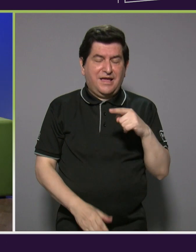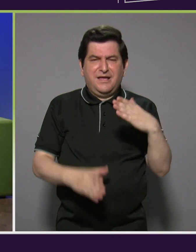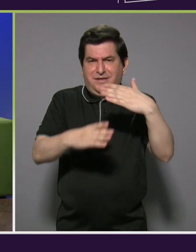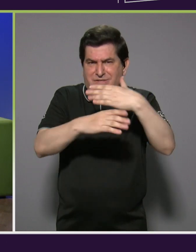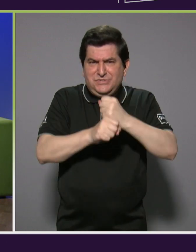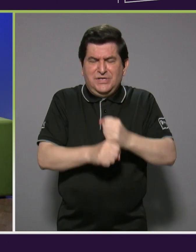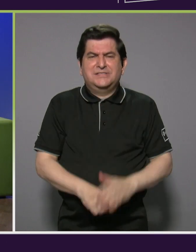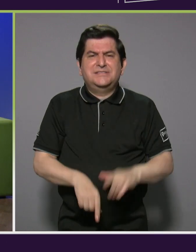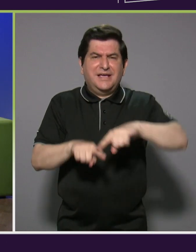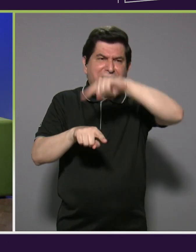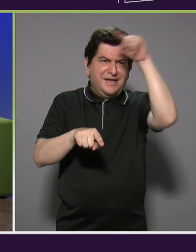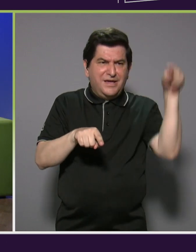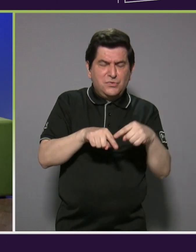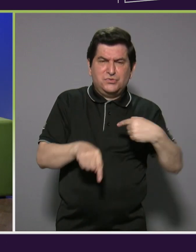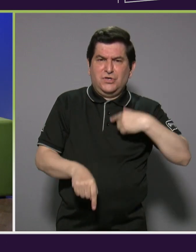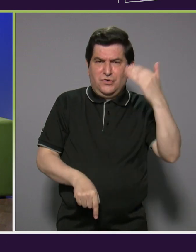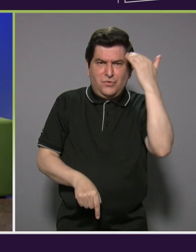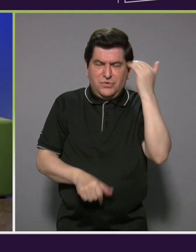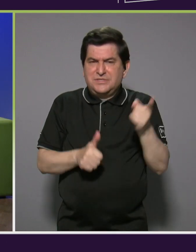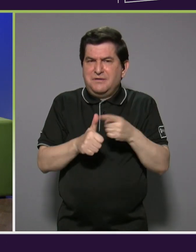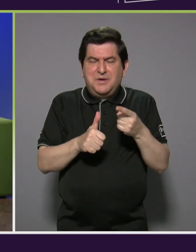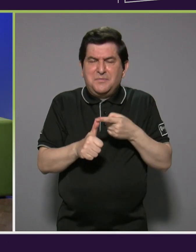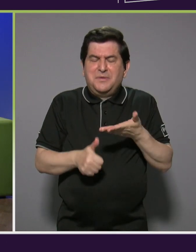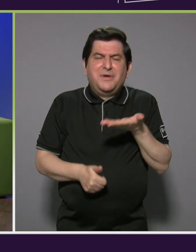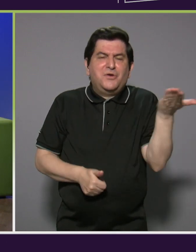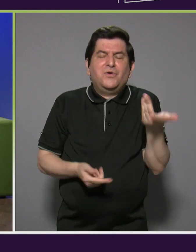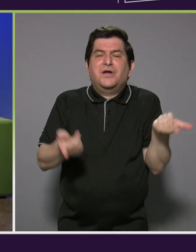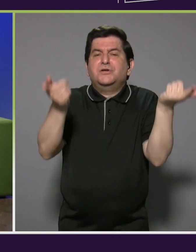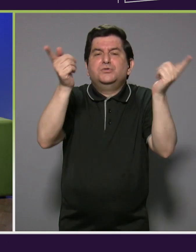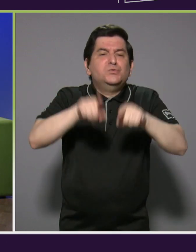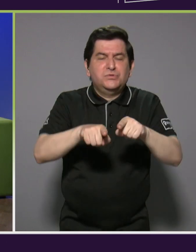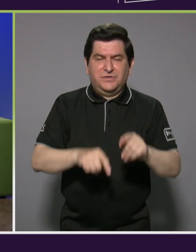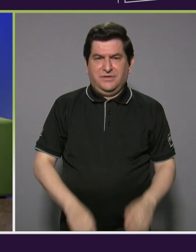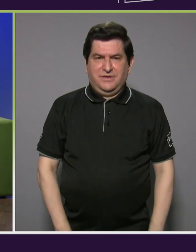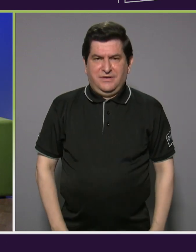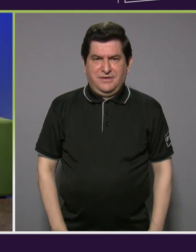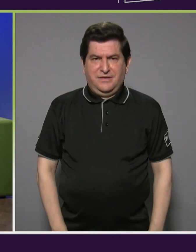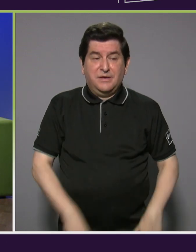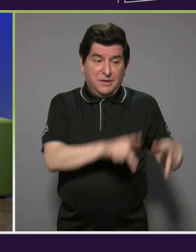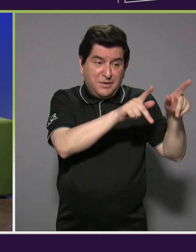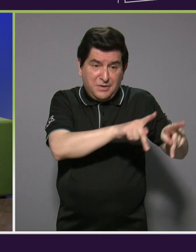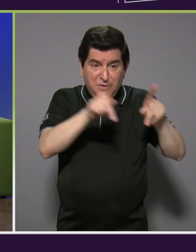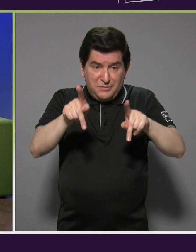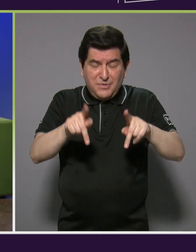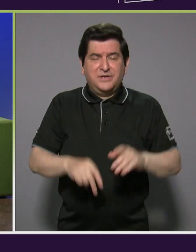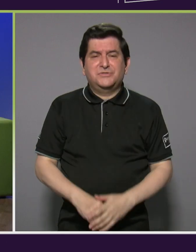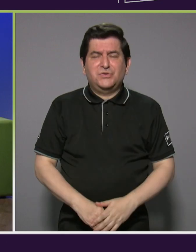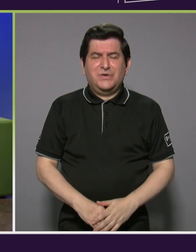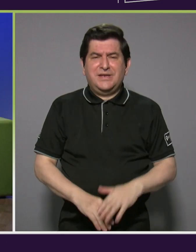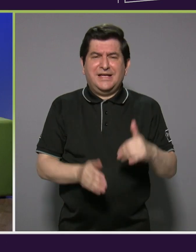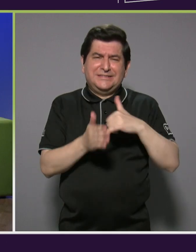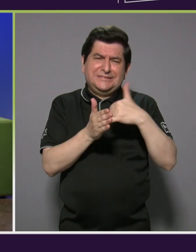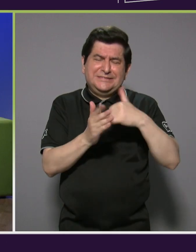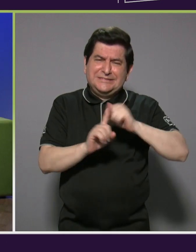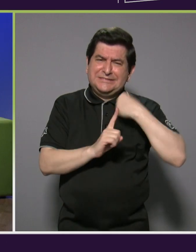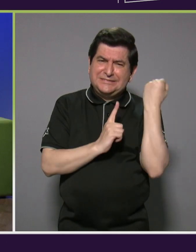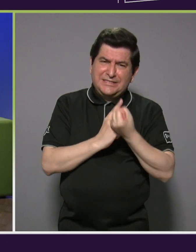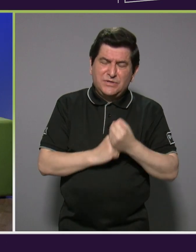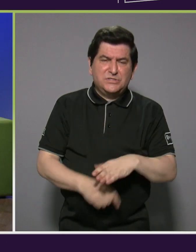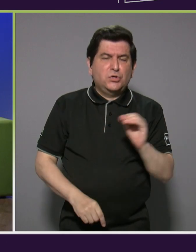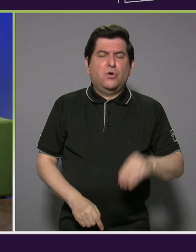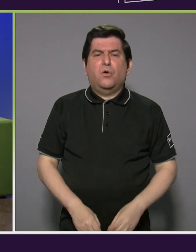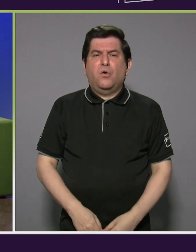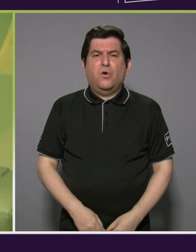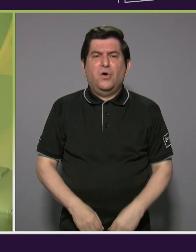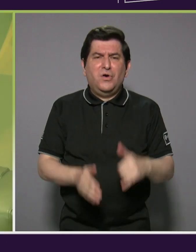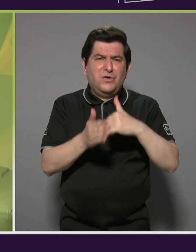como un ciclo que uno no sabe qué fue primero, el huevo o la gallina, ¿verdad? Y que muchas personas en estas situaciones de vulnerabilidad y de vulneración de sus